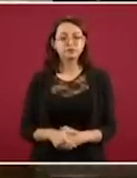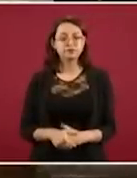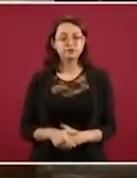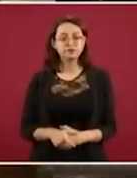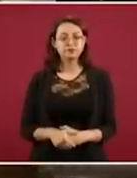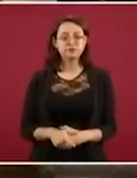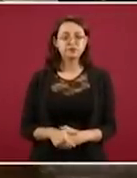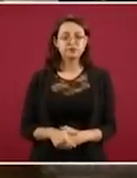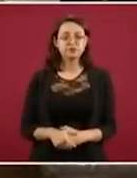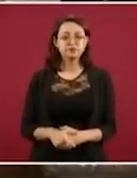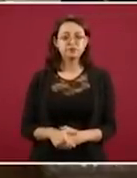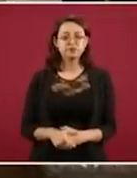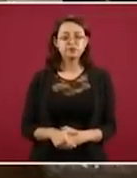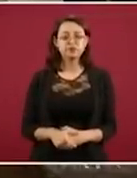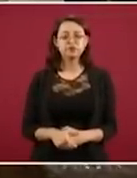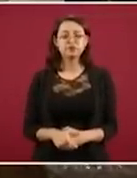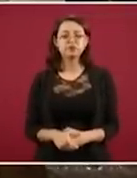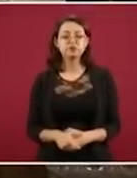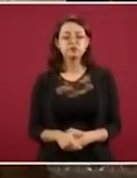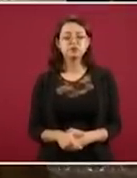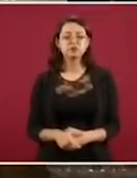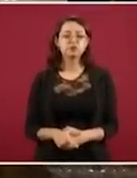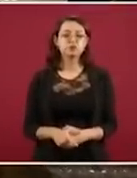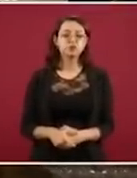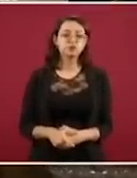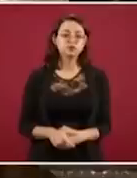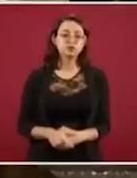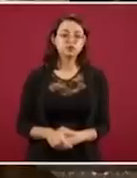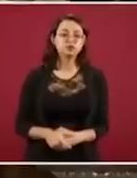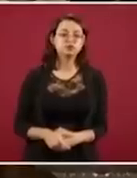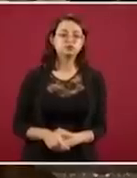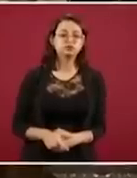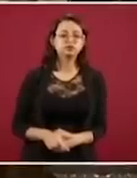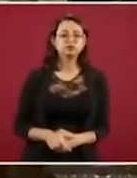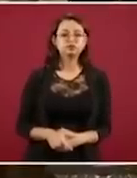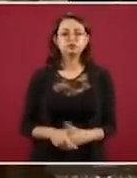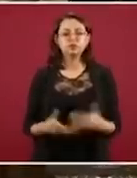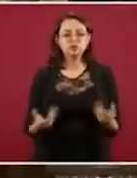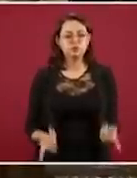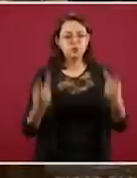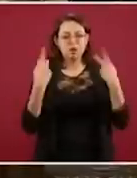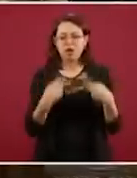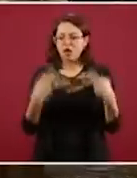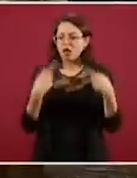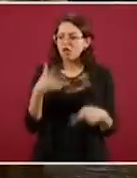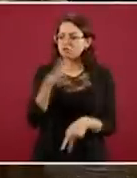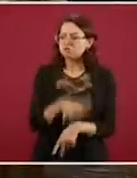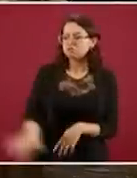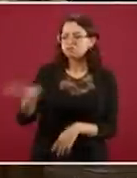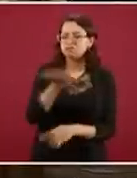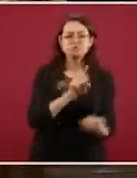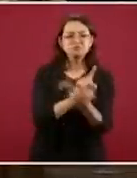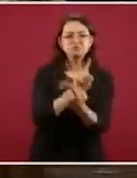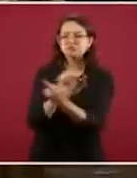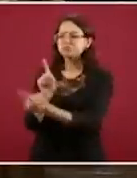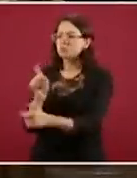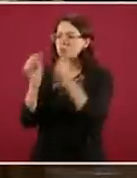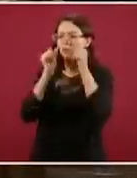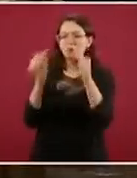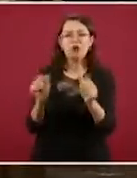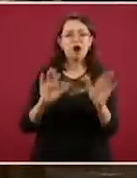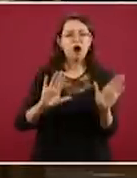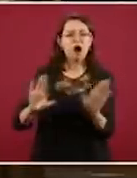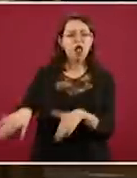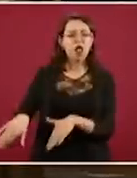de que le molestaba mucho que no se atendiera a la gente, que el funcionario